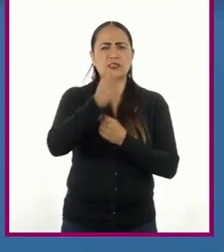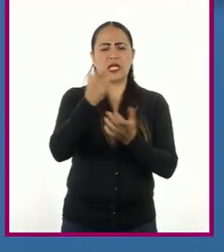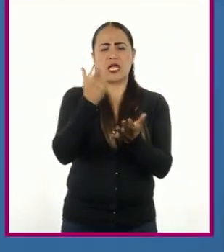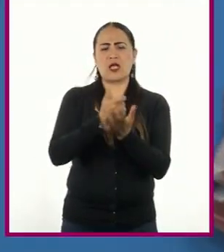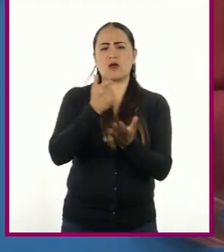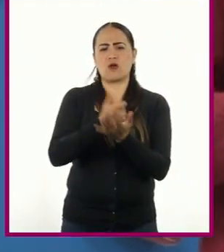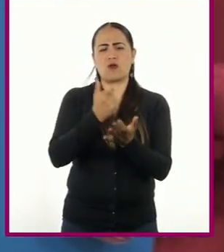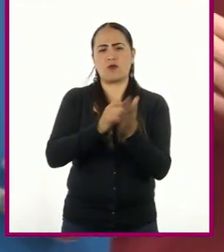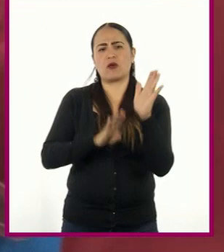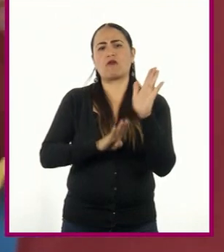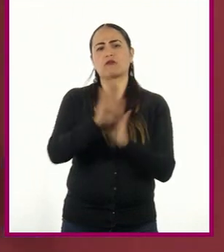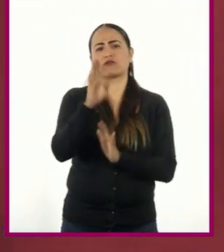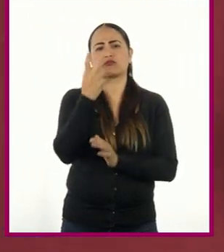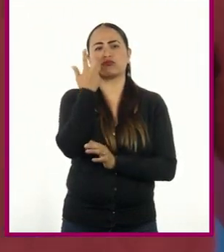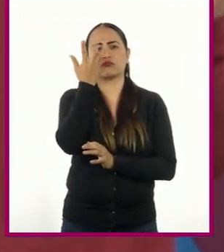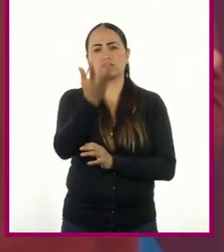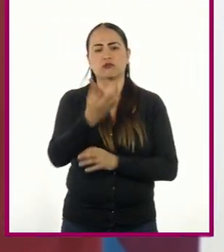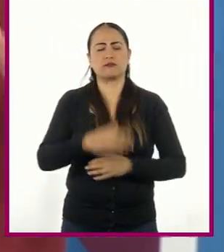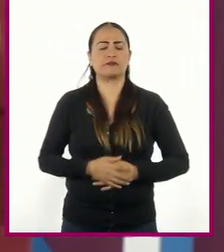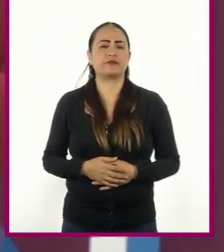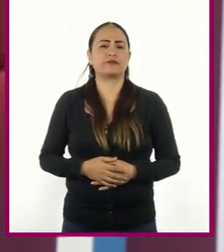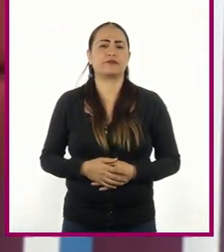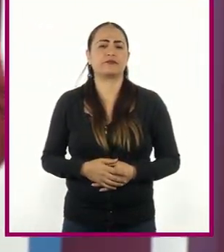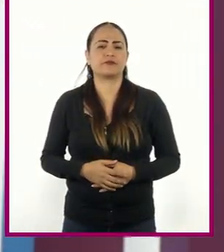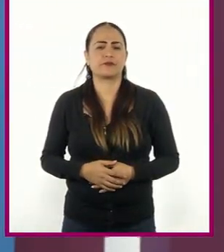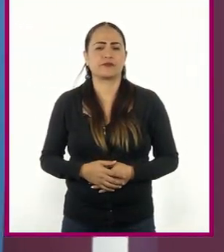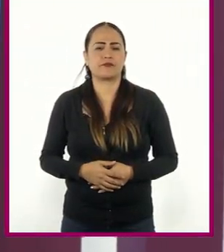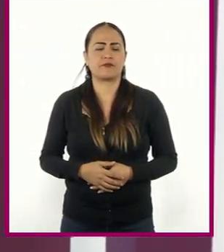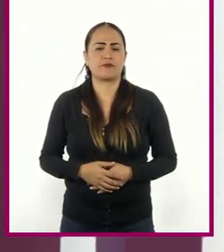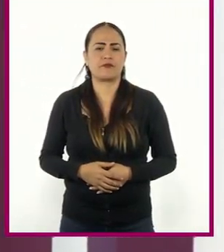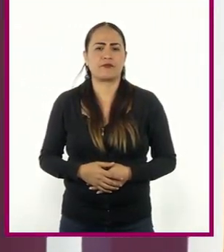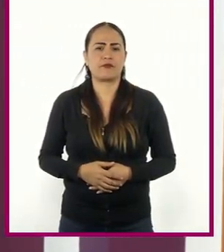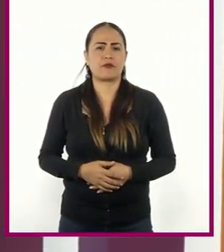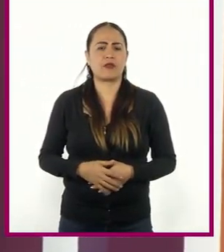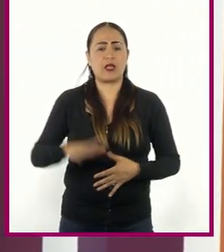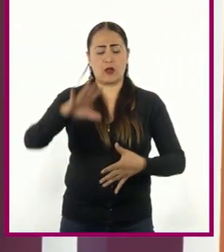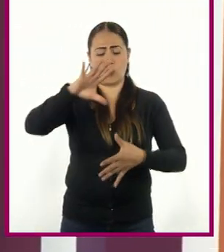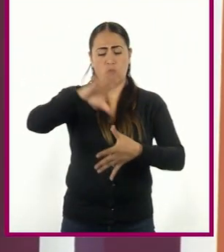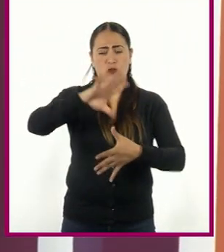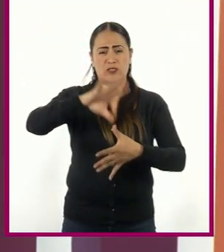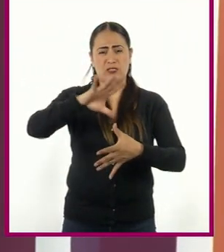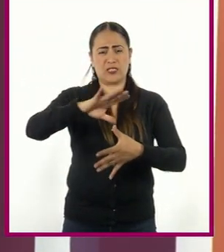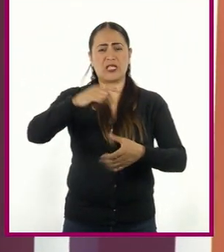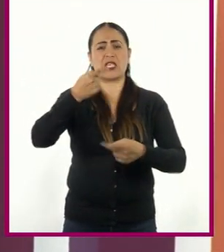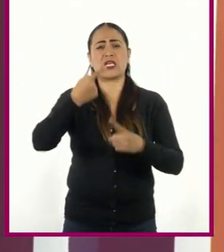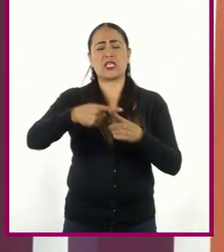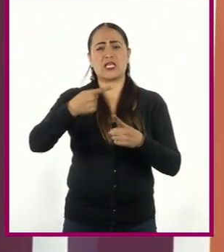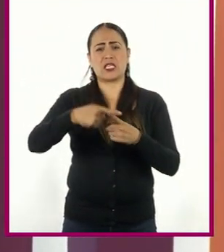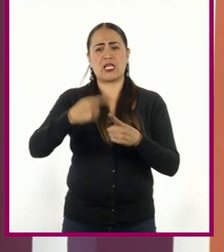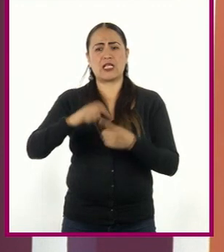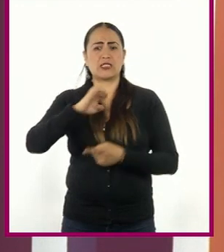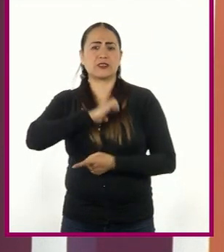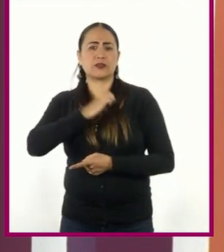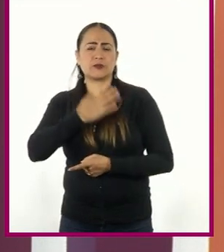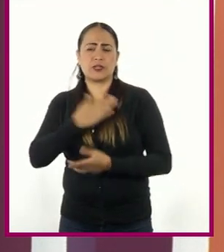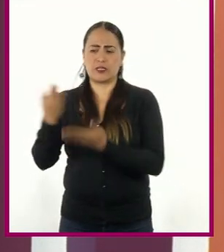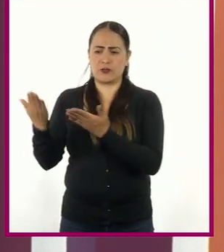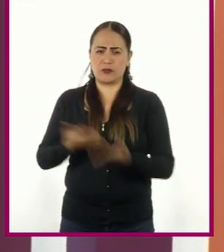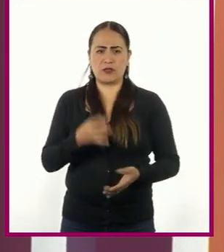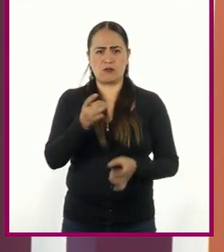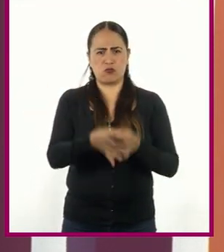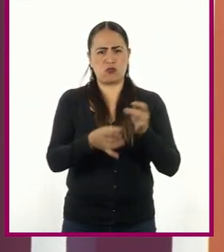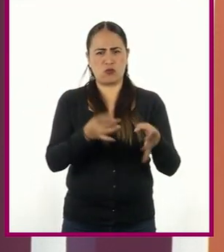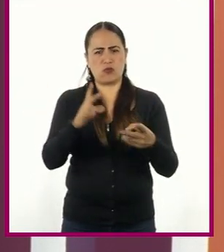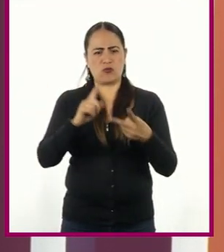económico. Como recordarán, la mayor parte del continente fue conquistado por el Imperio Español, el Imperio Portugués